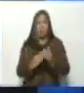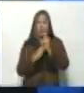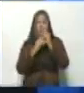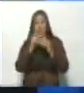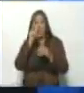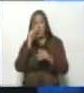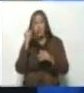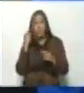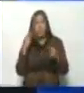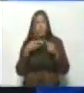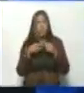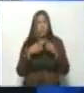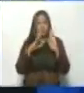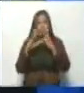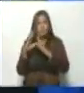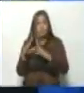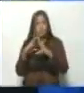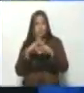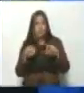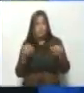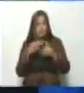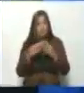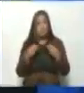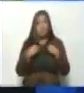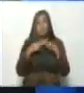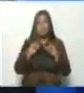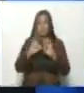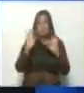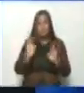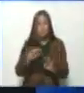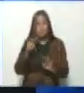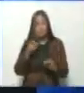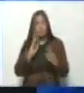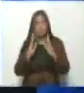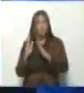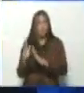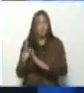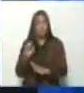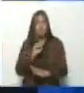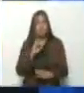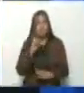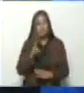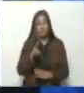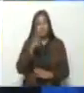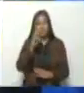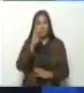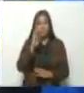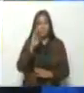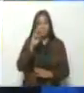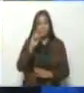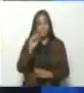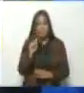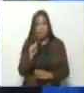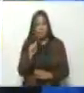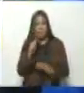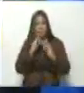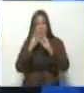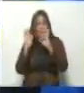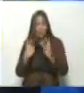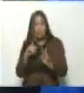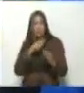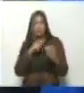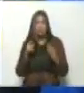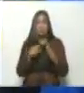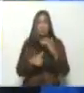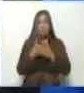y organizaciones del territorio poder hacer vida allí con la estructura de Supra y con la estructura de los organismos de seguridad. Y eso nos permite